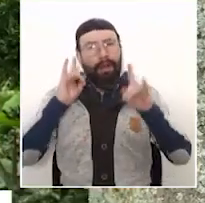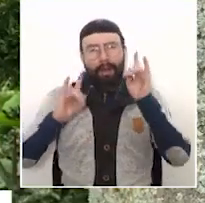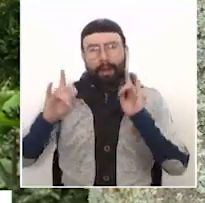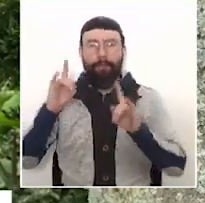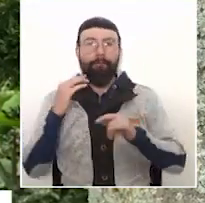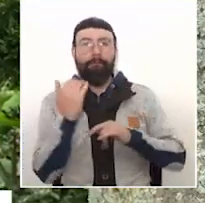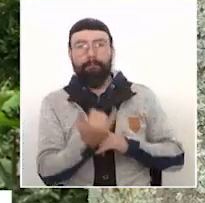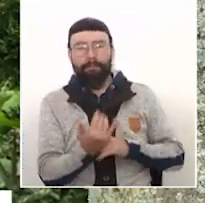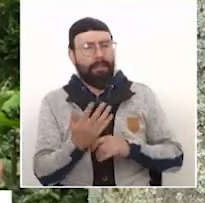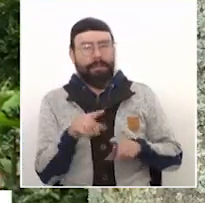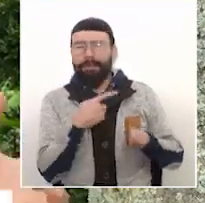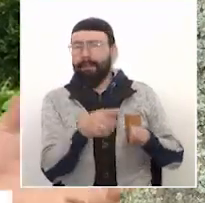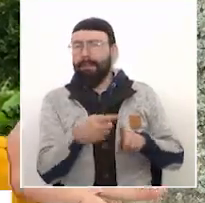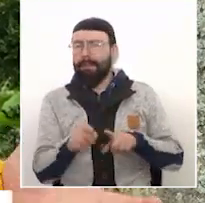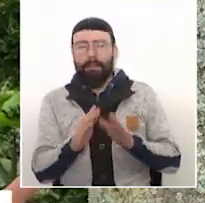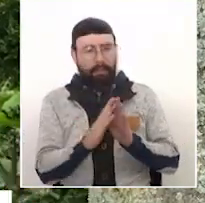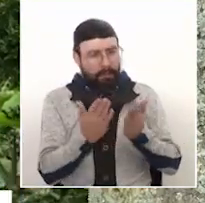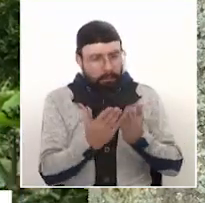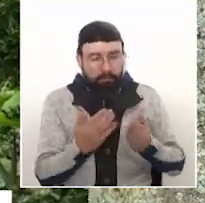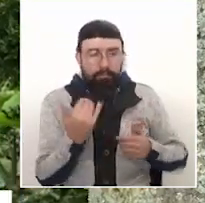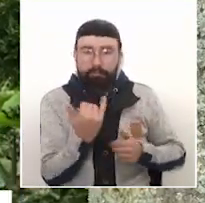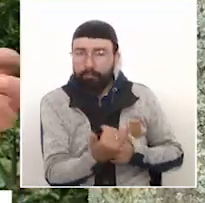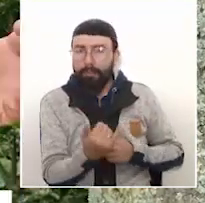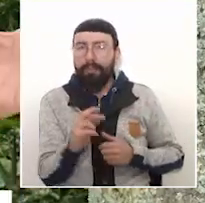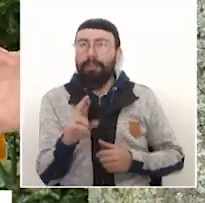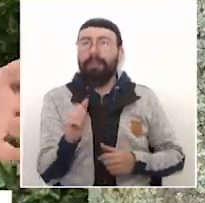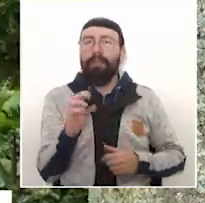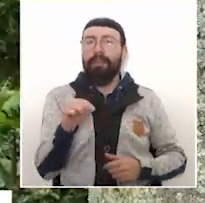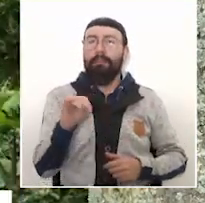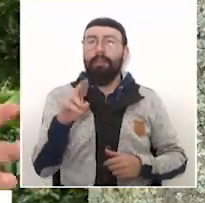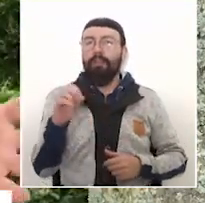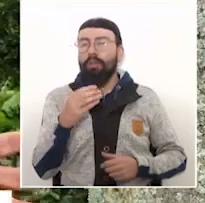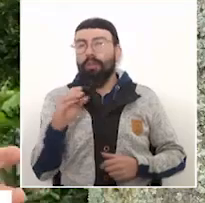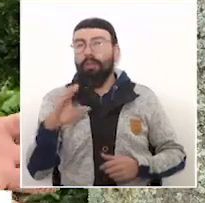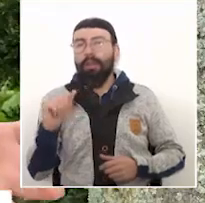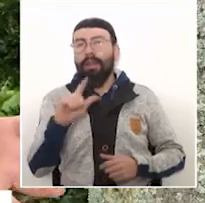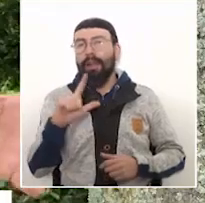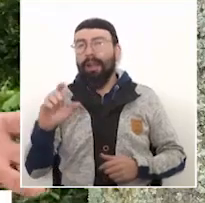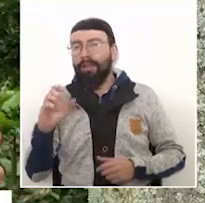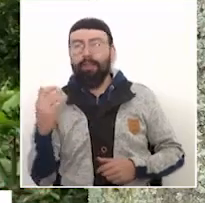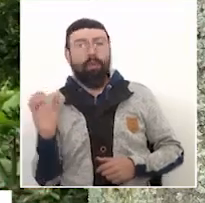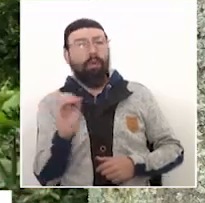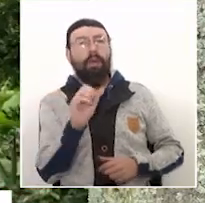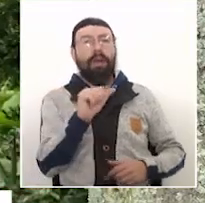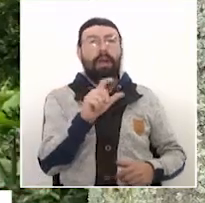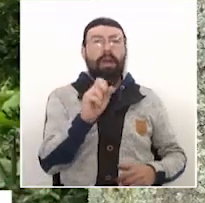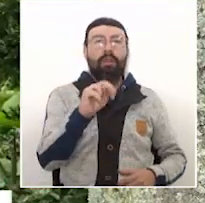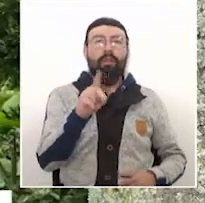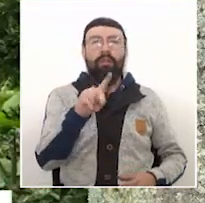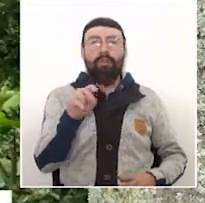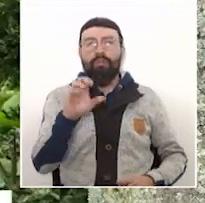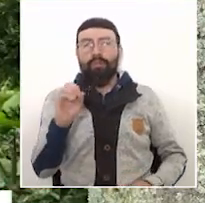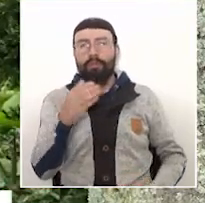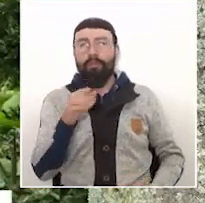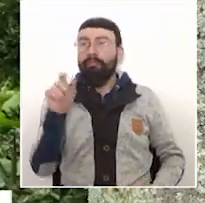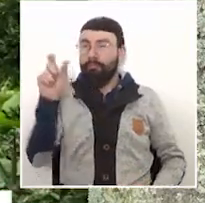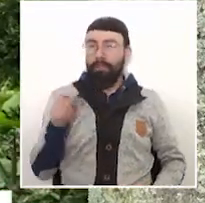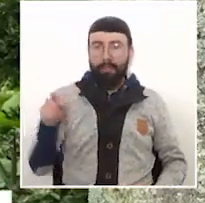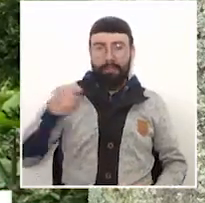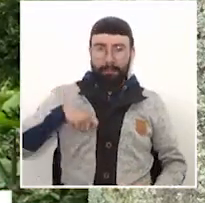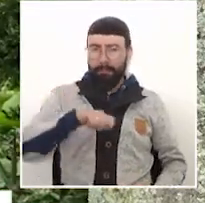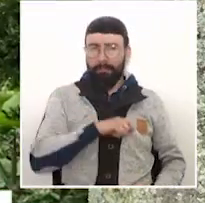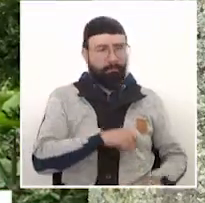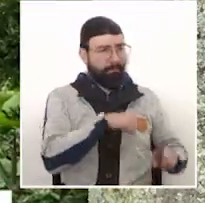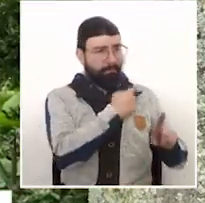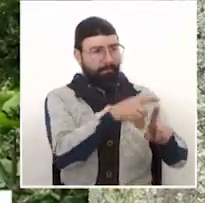Gerardo Smelding, escuchar a Ramiro Calle, escuchar a un doctor Alonso Puy de España, una cantidad de